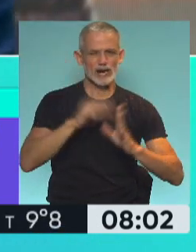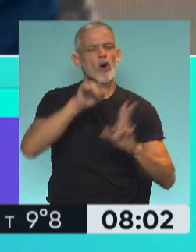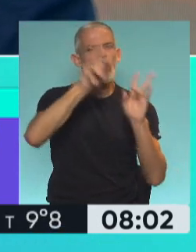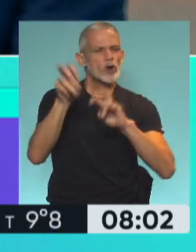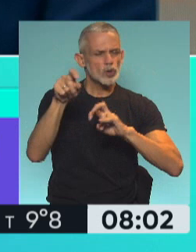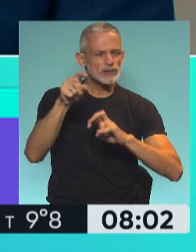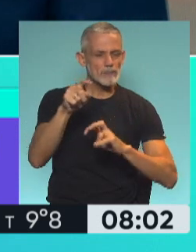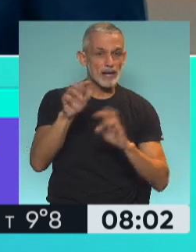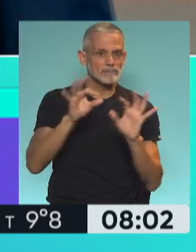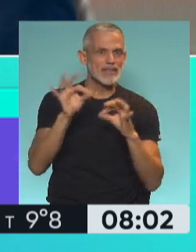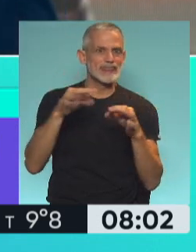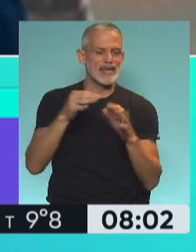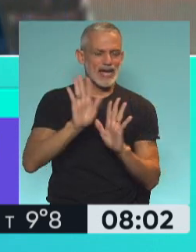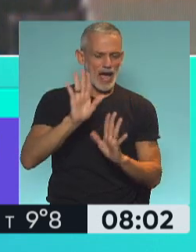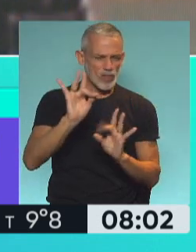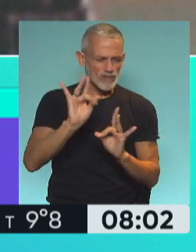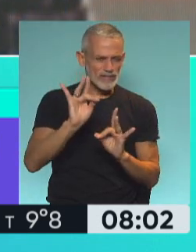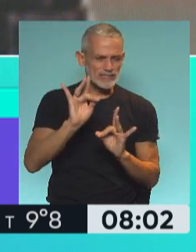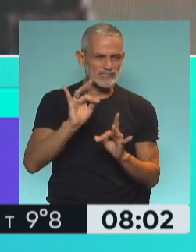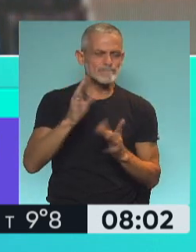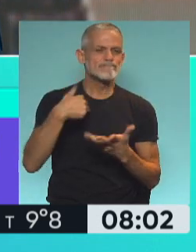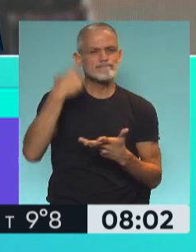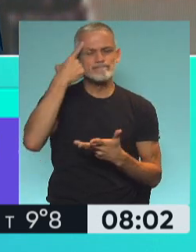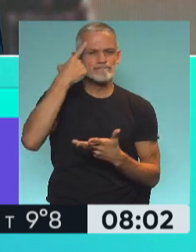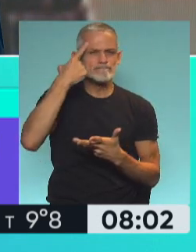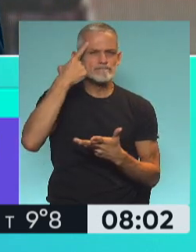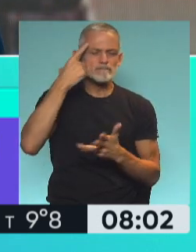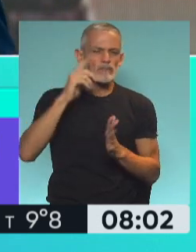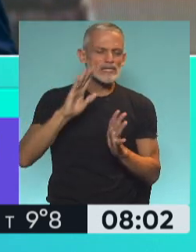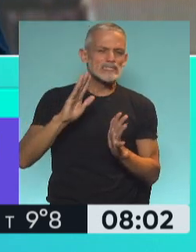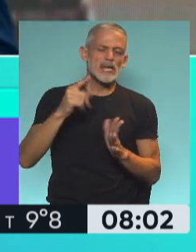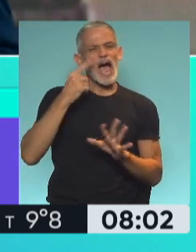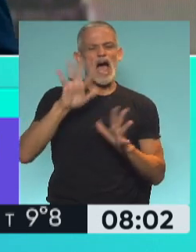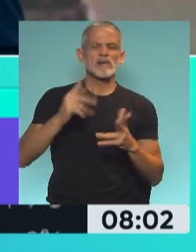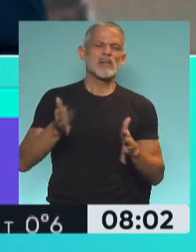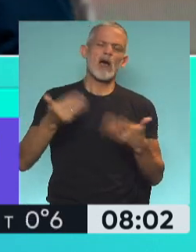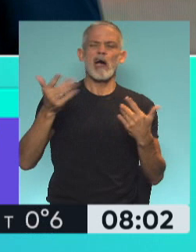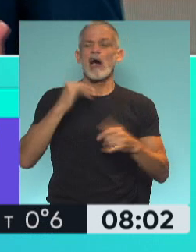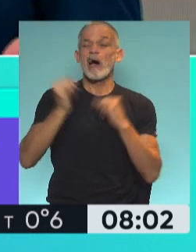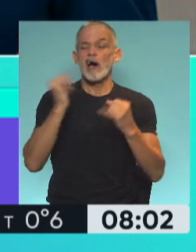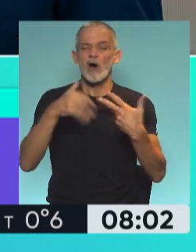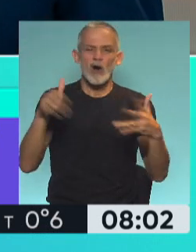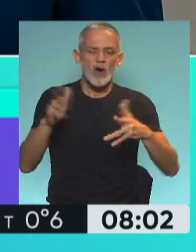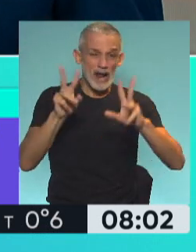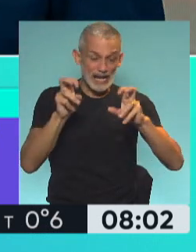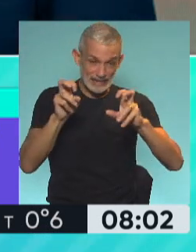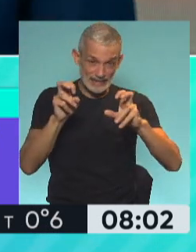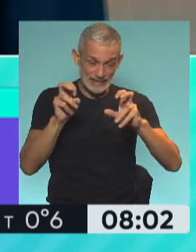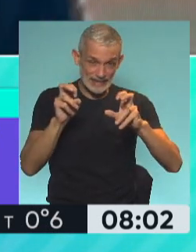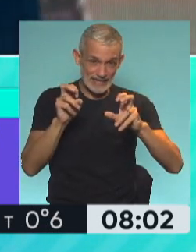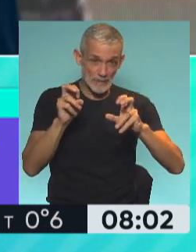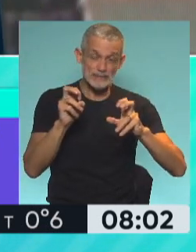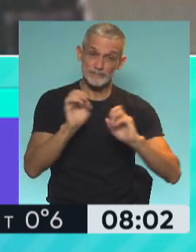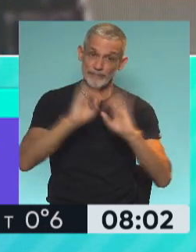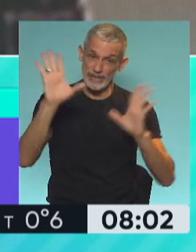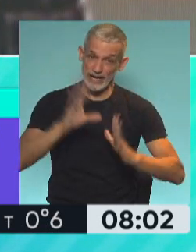delicado, y a veces uno lo toma, doctor, con cierta liviandad en una nota, lo habla, pero son temas